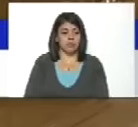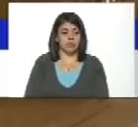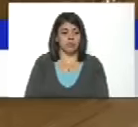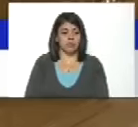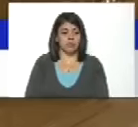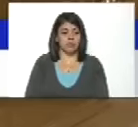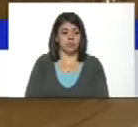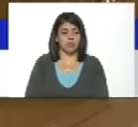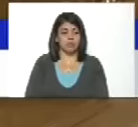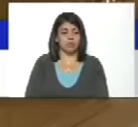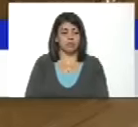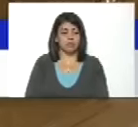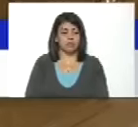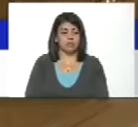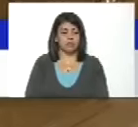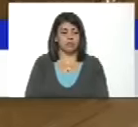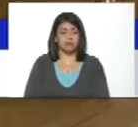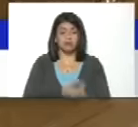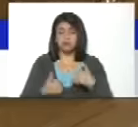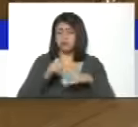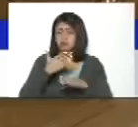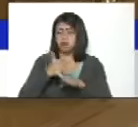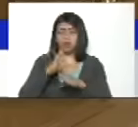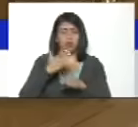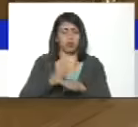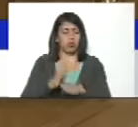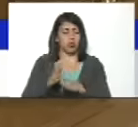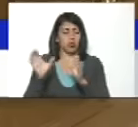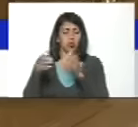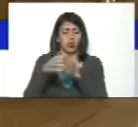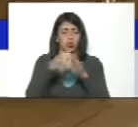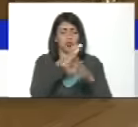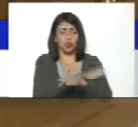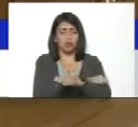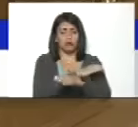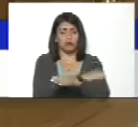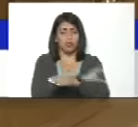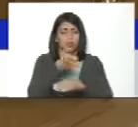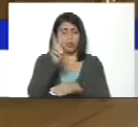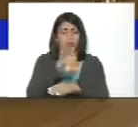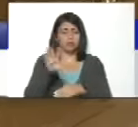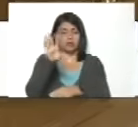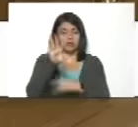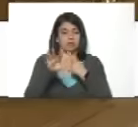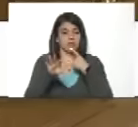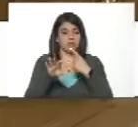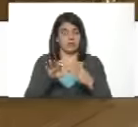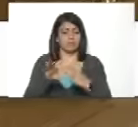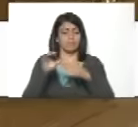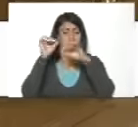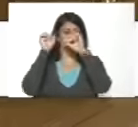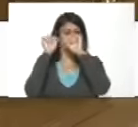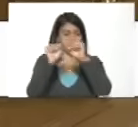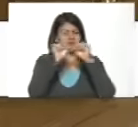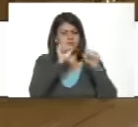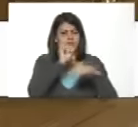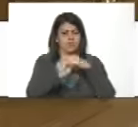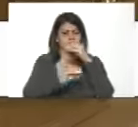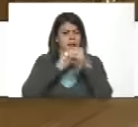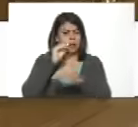como dicen por ella, que el caiga le chupa. No conozco ni un sector de la oposición venezolana que haya condenado esos hechos.